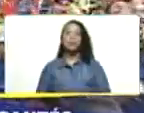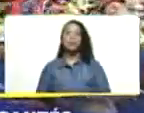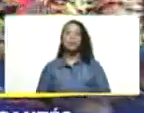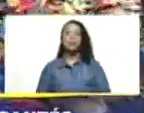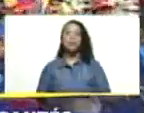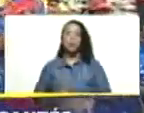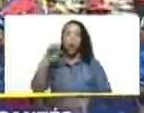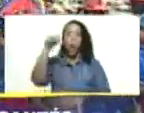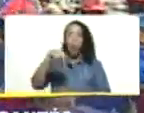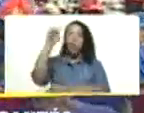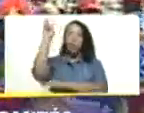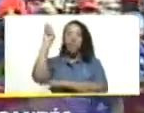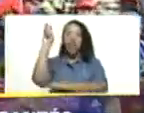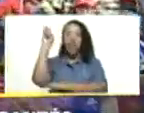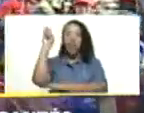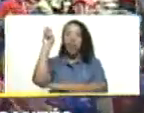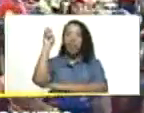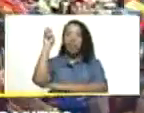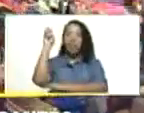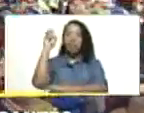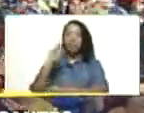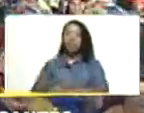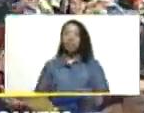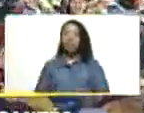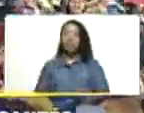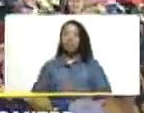Que hoy es viernes.